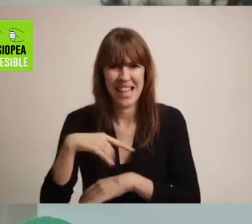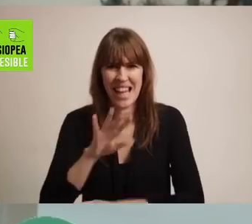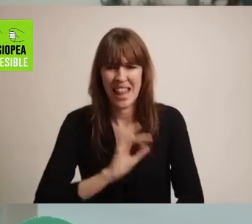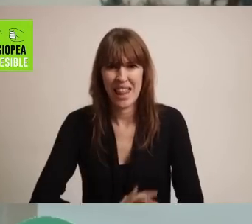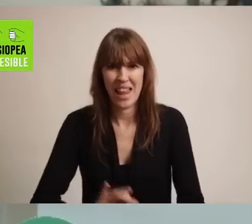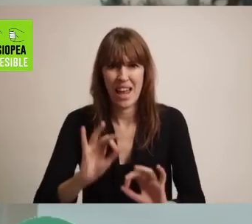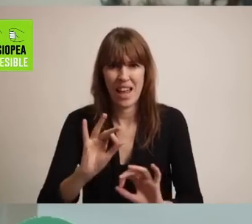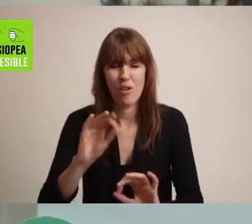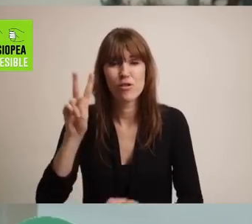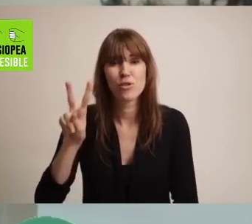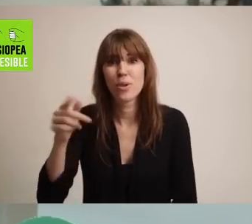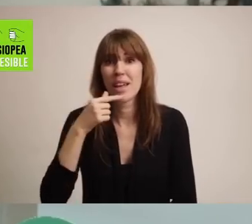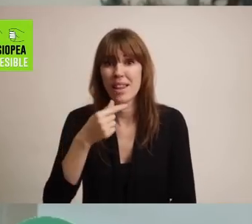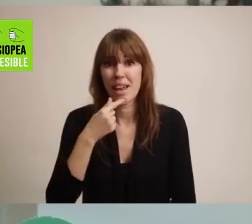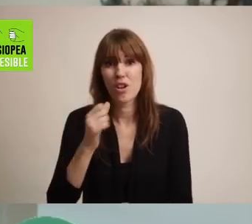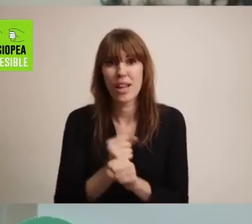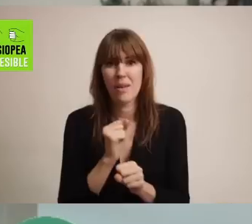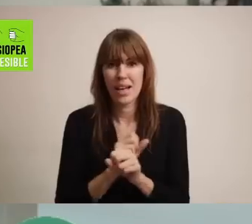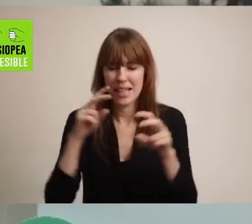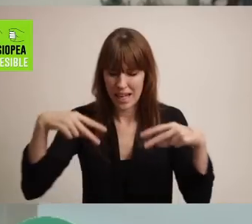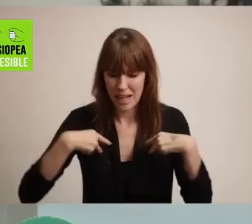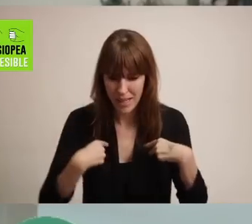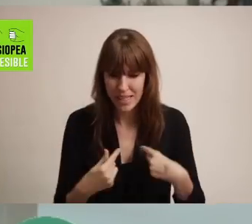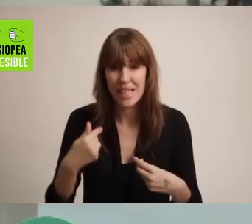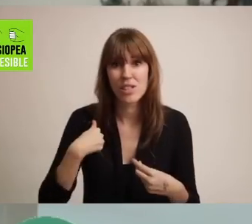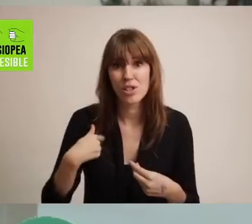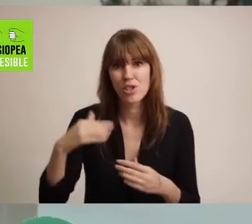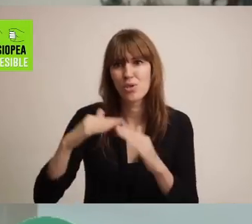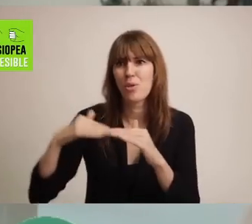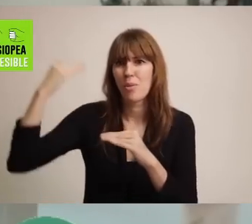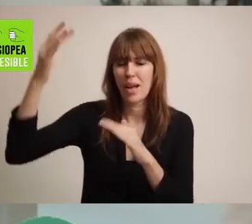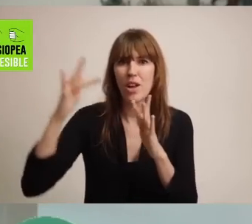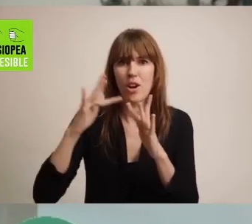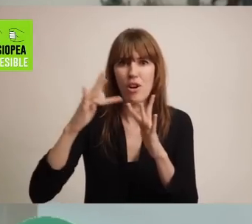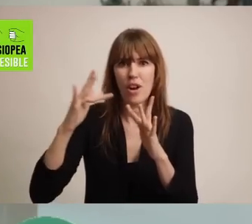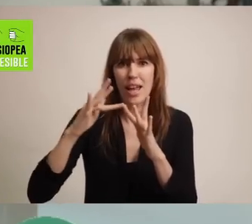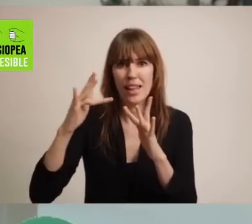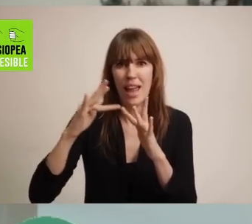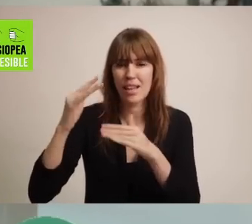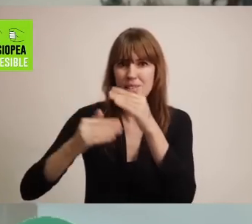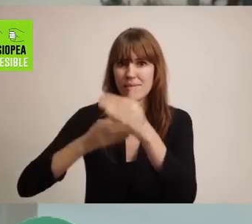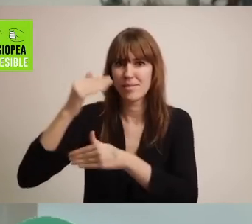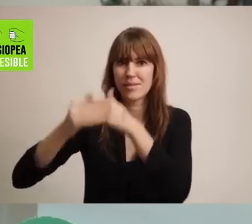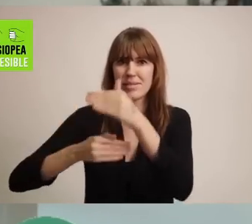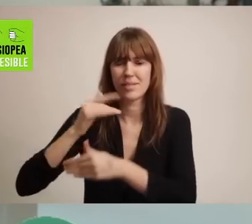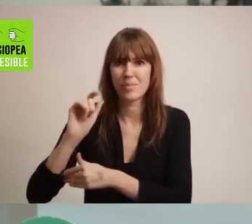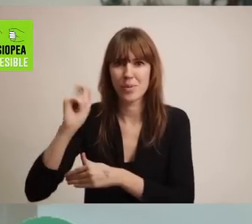Usui dijo, trabájate internamente, conecta con tu ser superior y por sí mismo te llegará la